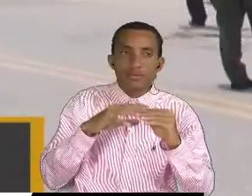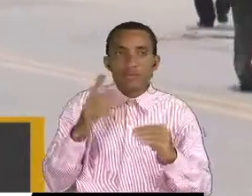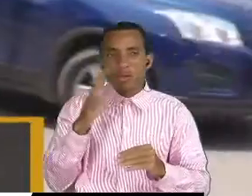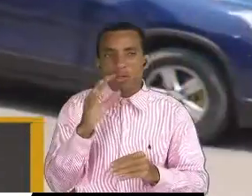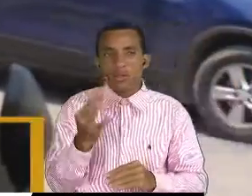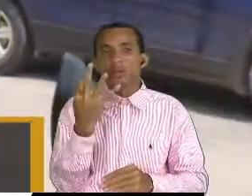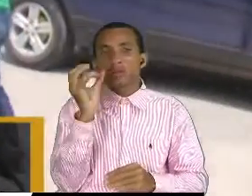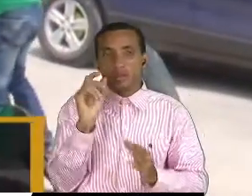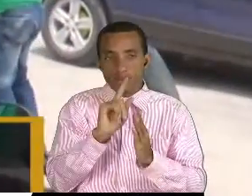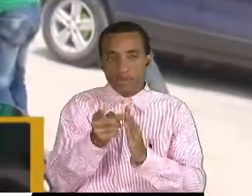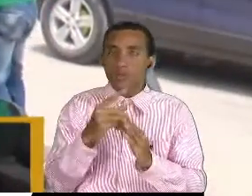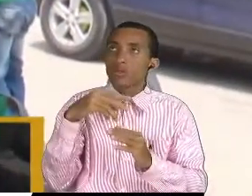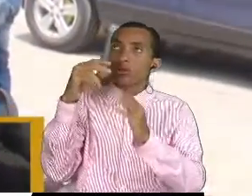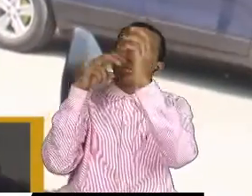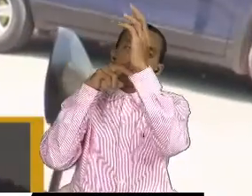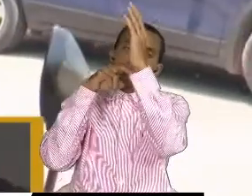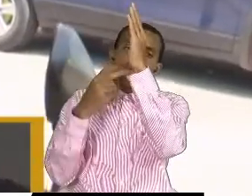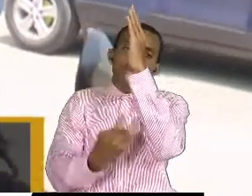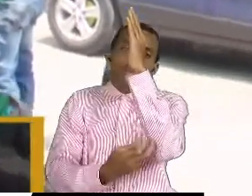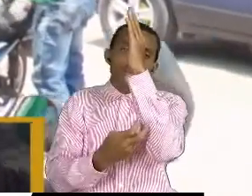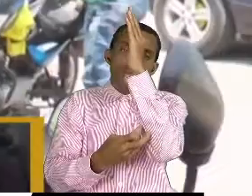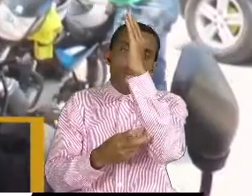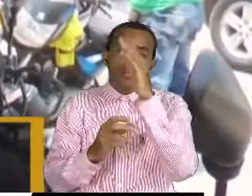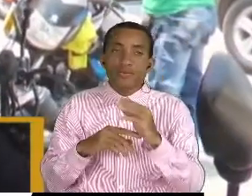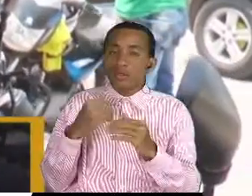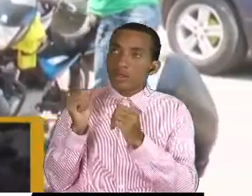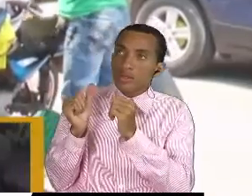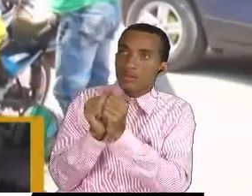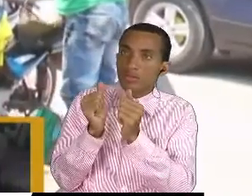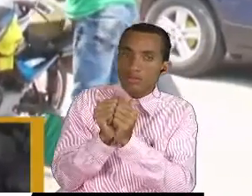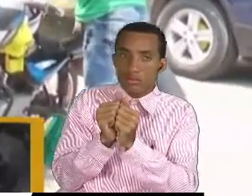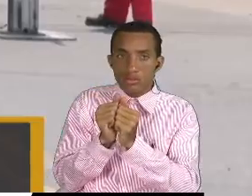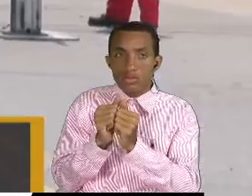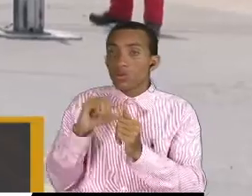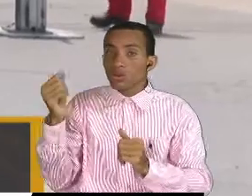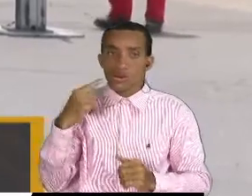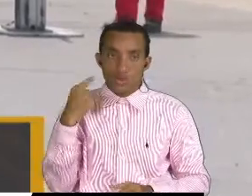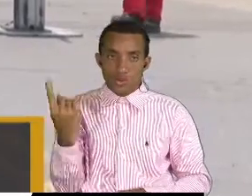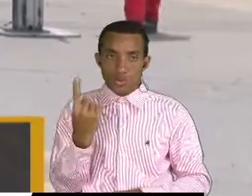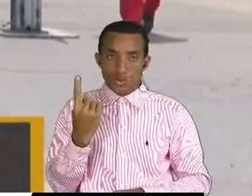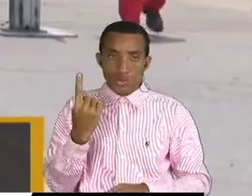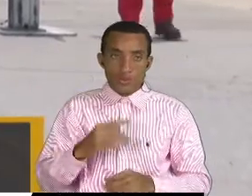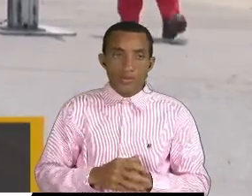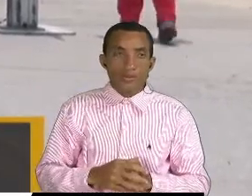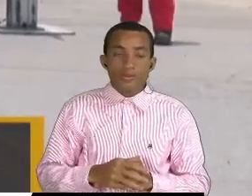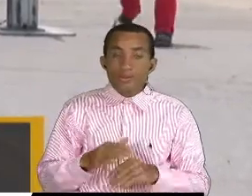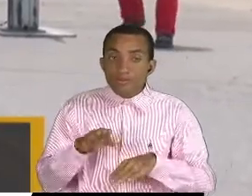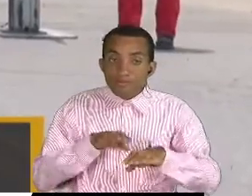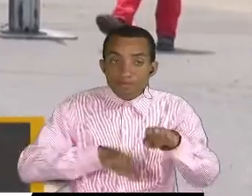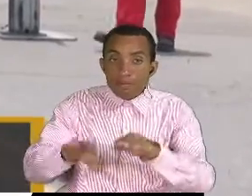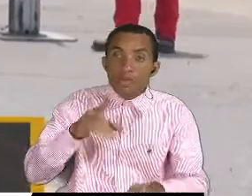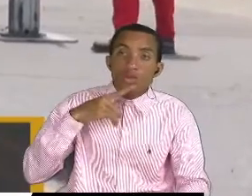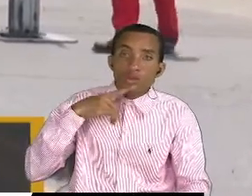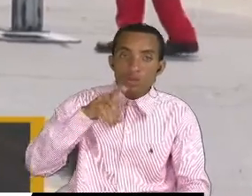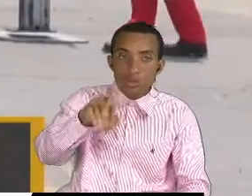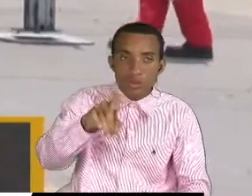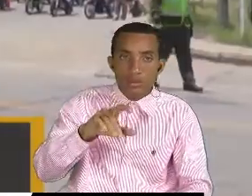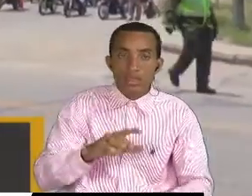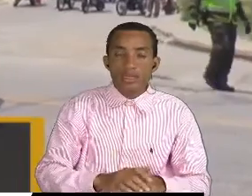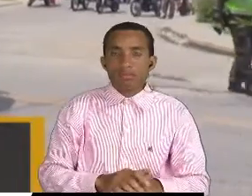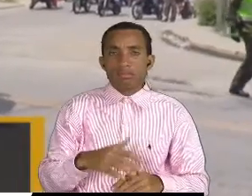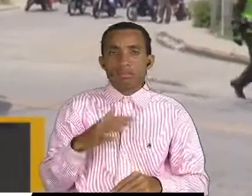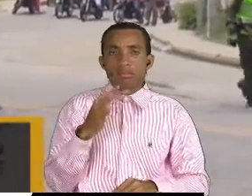ahí descompensado. ¿Tenía compañero de trabajo o estaba solo? Solo, estaba solo él ahí. La autopista que conduce a Bucaramanga a la altura del Retén estuvo